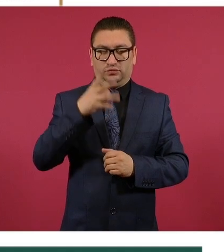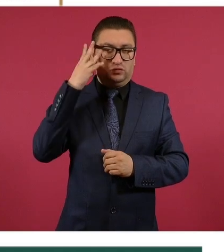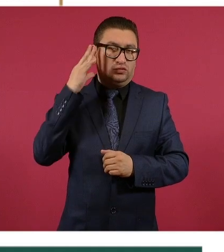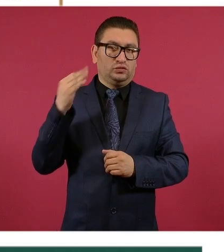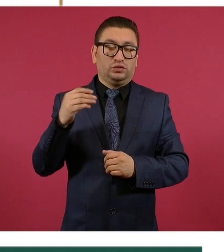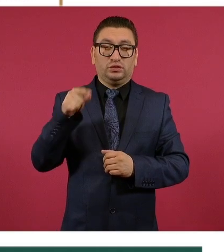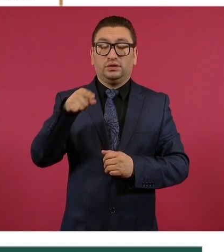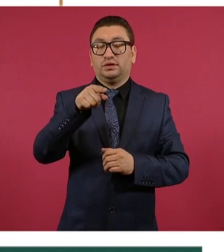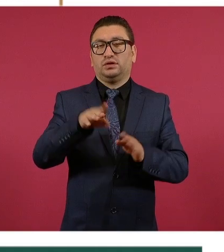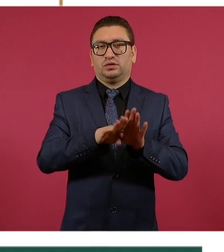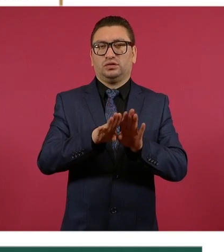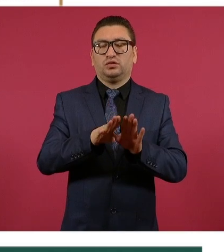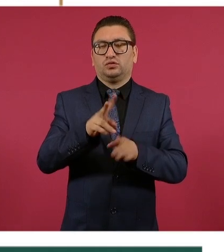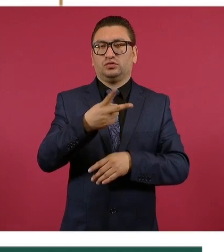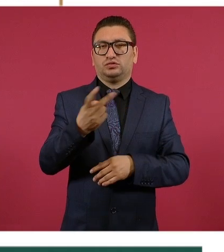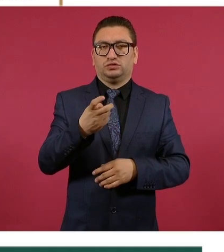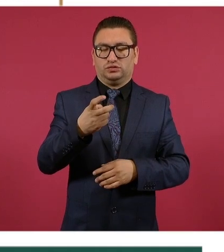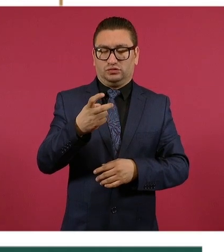se han invertido